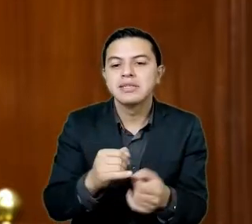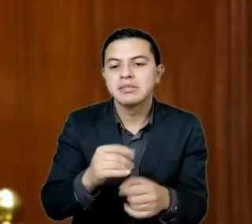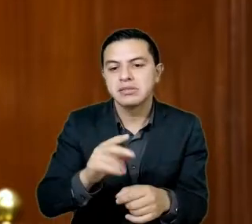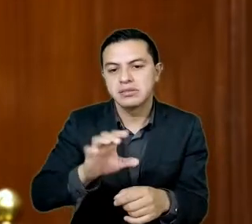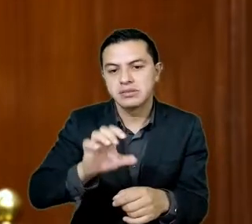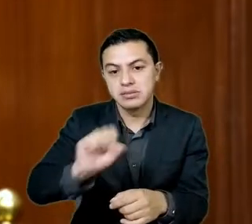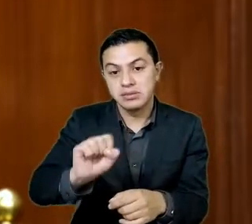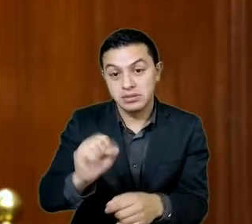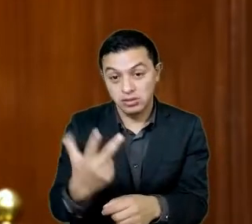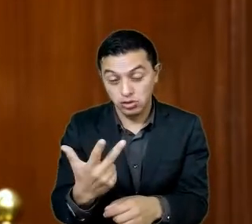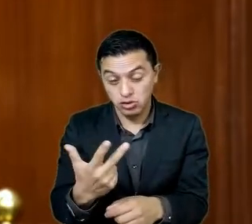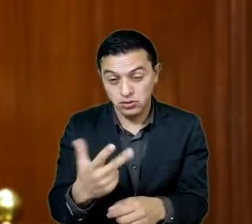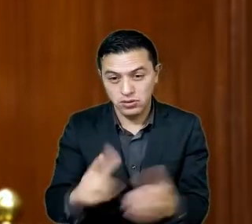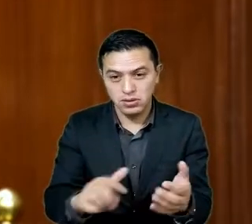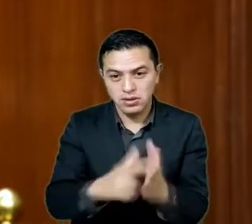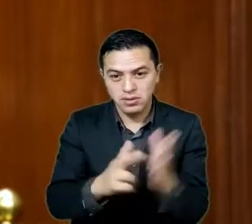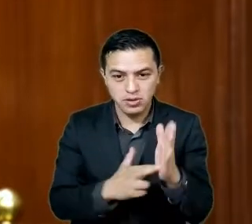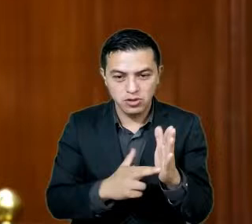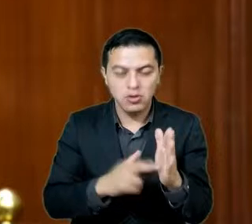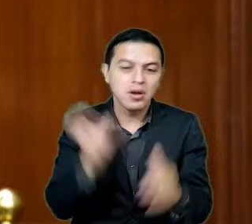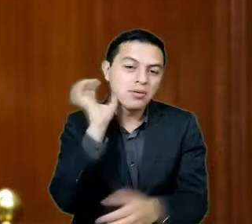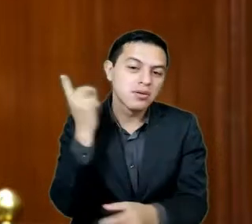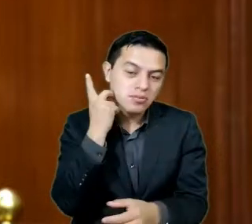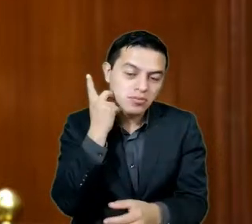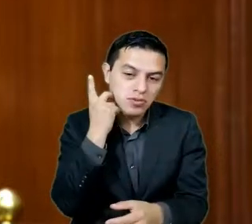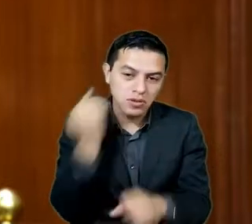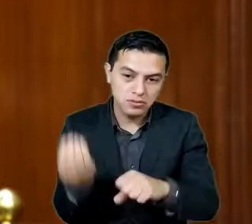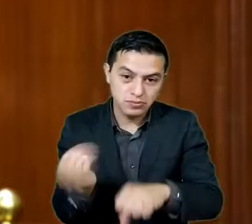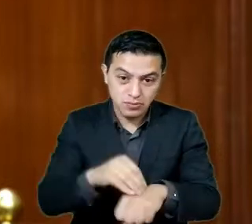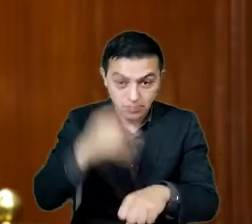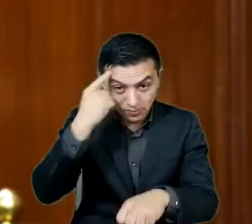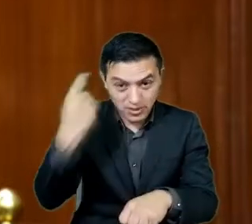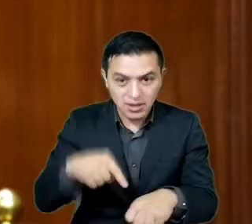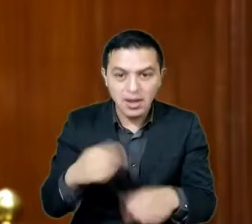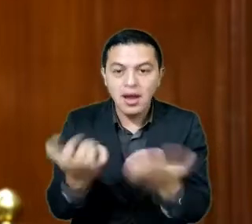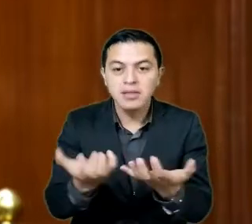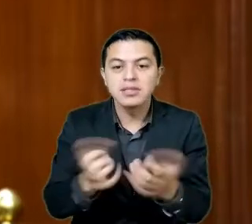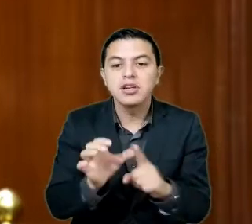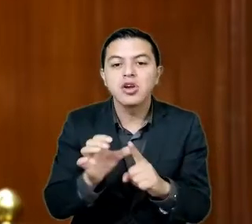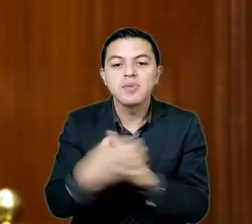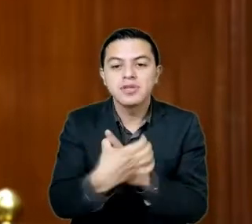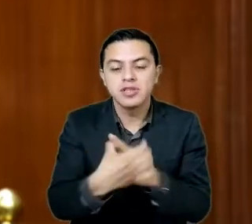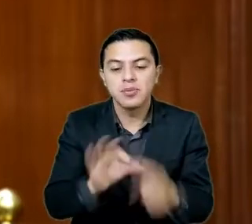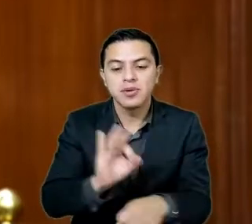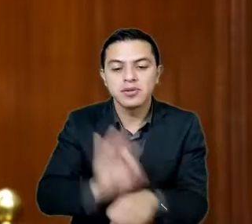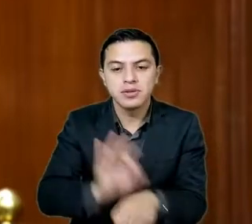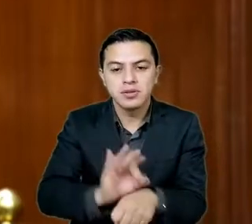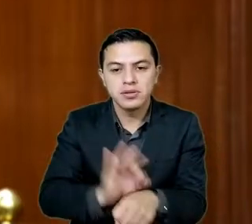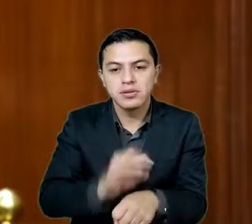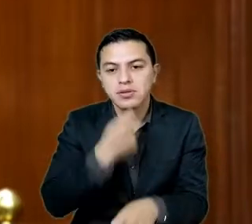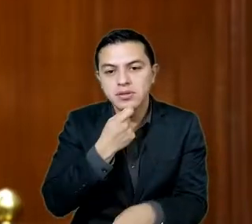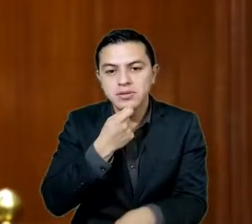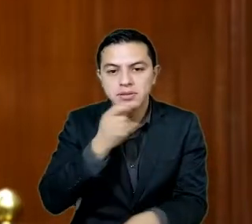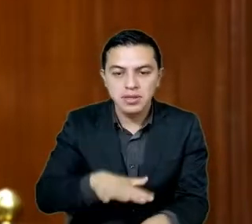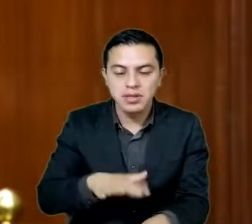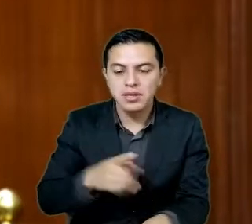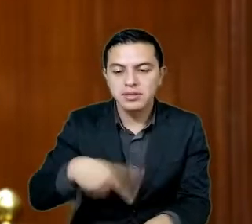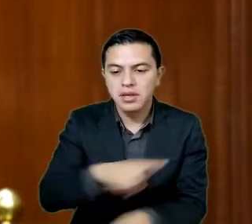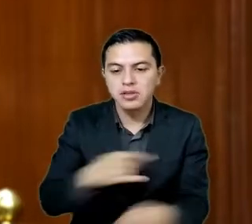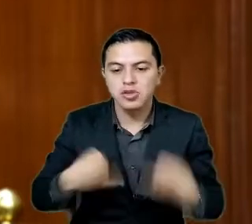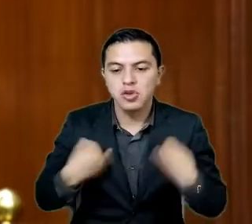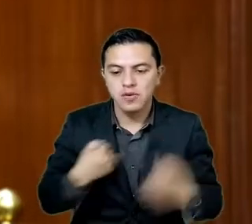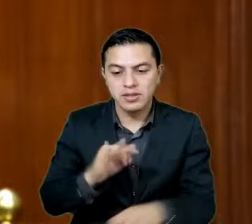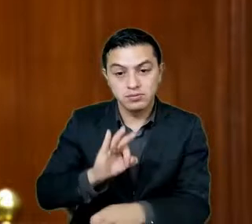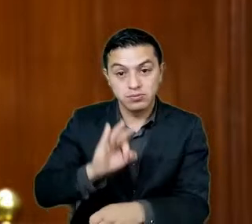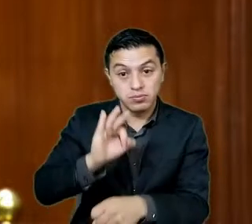Poder Legislativo del Estado Libre y Soberano de México para crear la Comisión para la Protección de los Derechos de las Niñas, Niños, Adolescentes y la